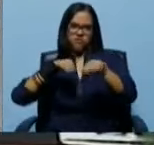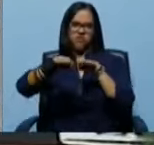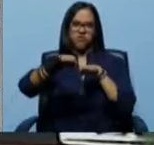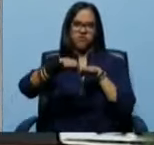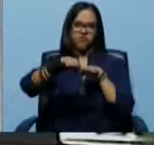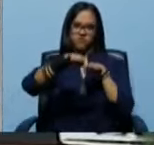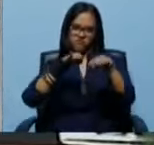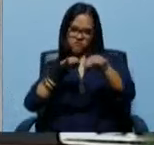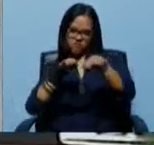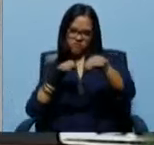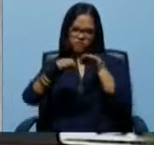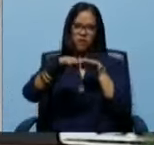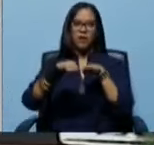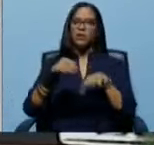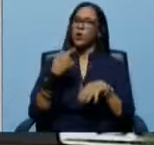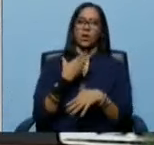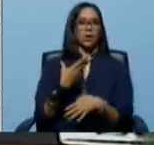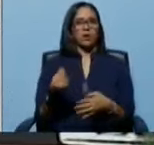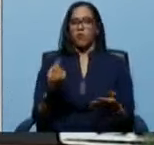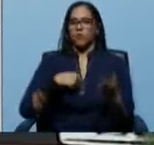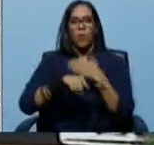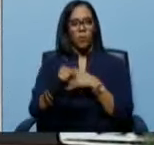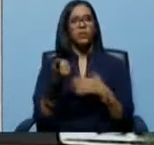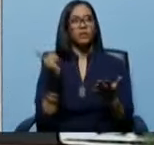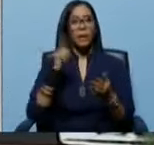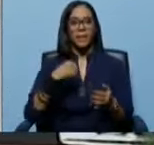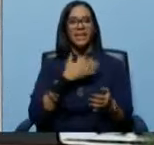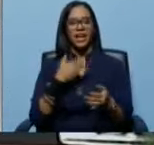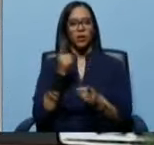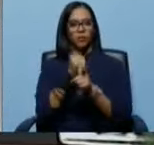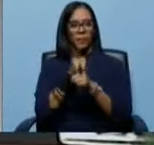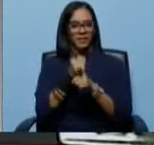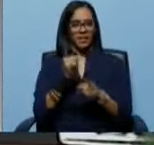ruido, ¿no? Y yo dije, no, vale, yo voy para allá, yo voy a picar también, pues.